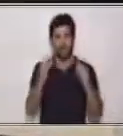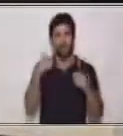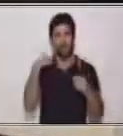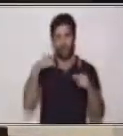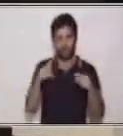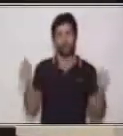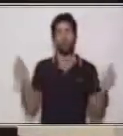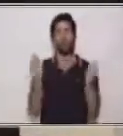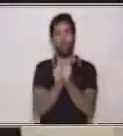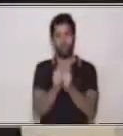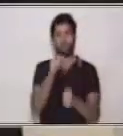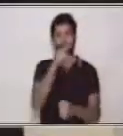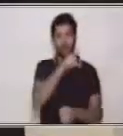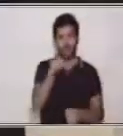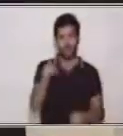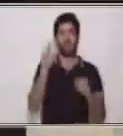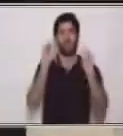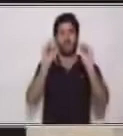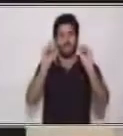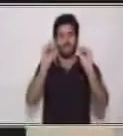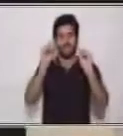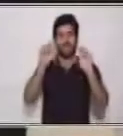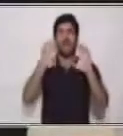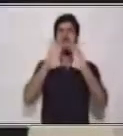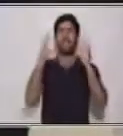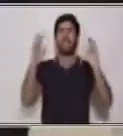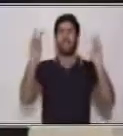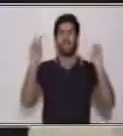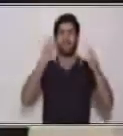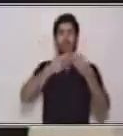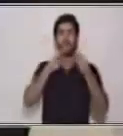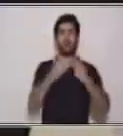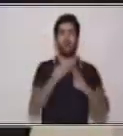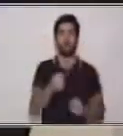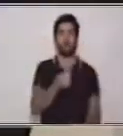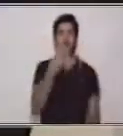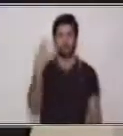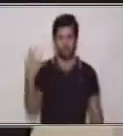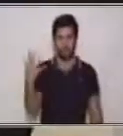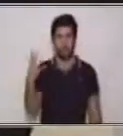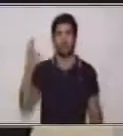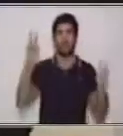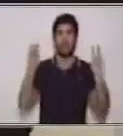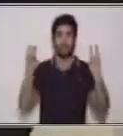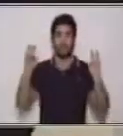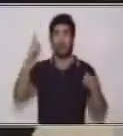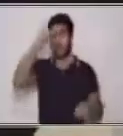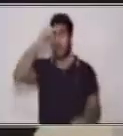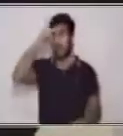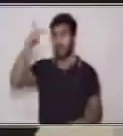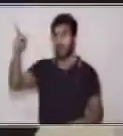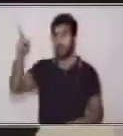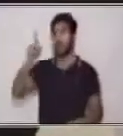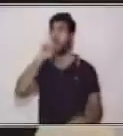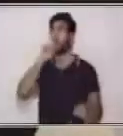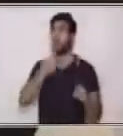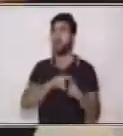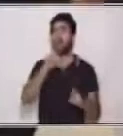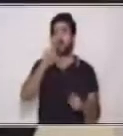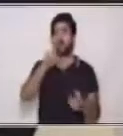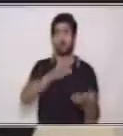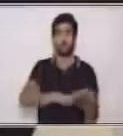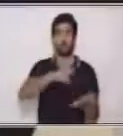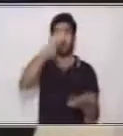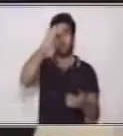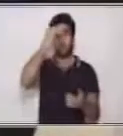contigo enseñándote la clase de matemáticas del kilómetro. Pero lo mejor es que aprendiste